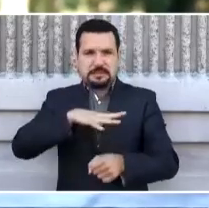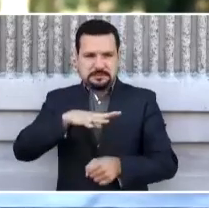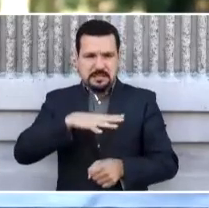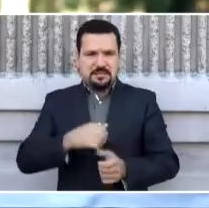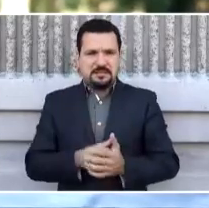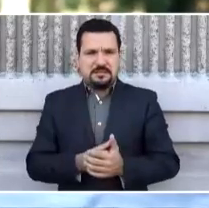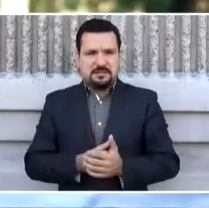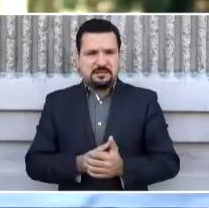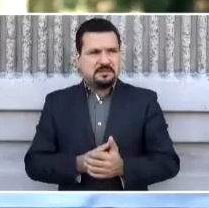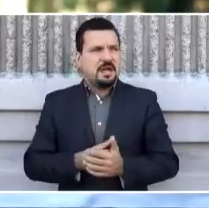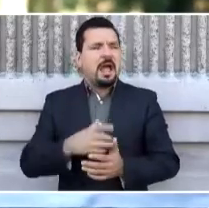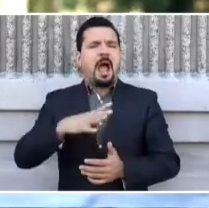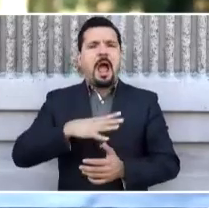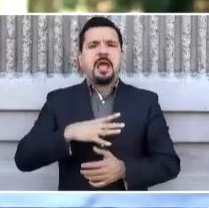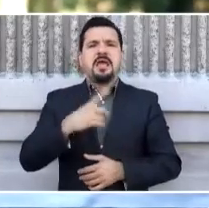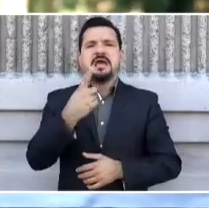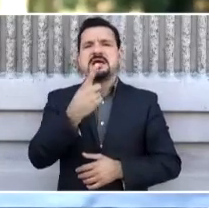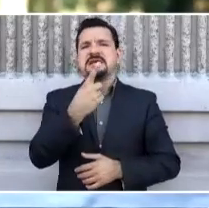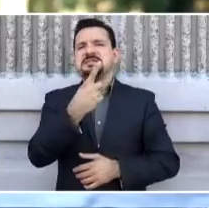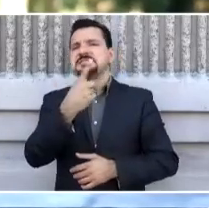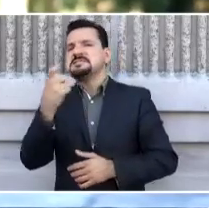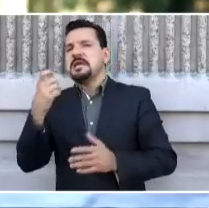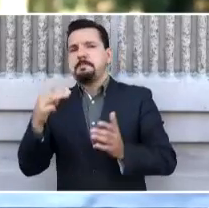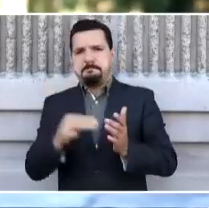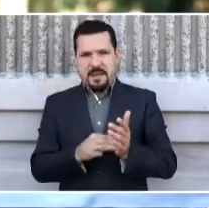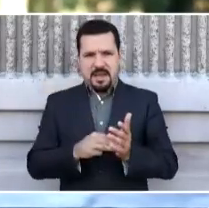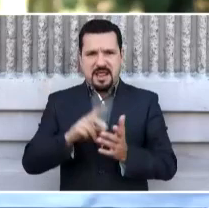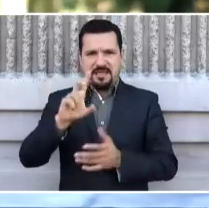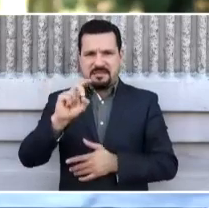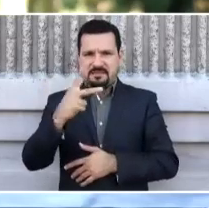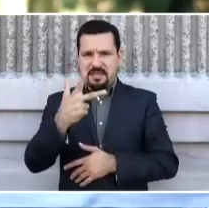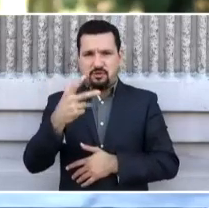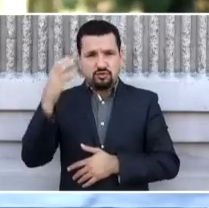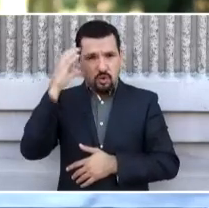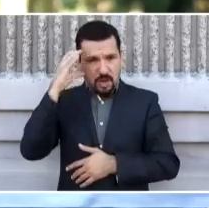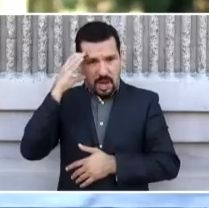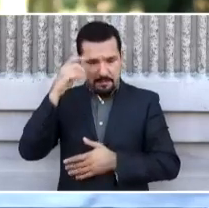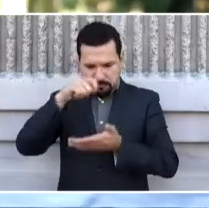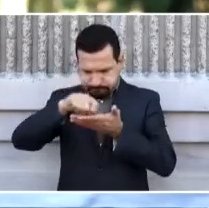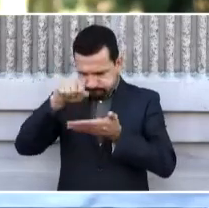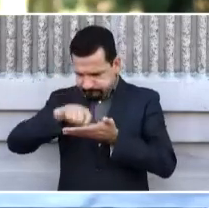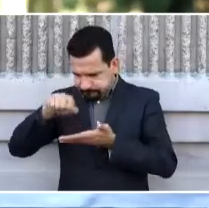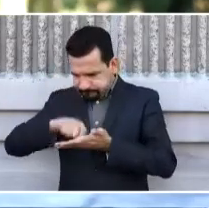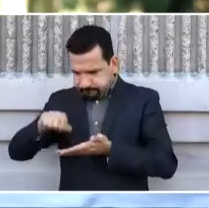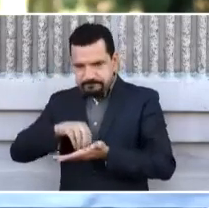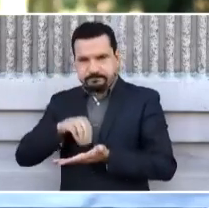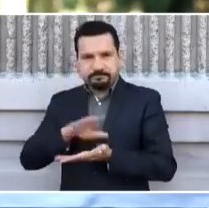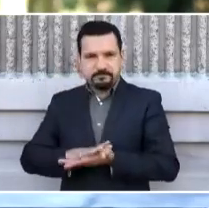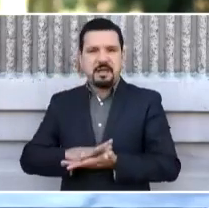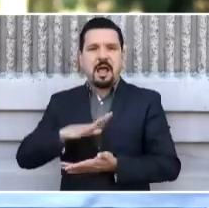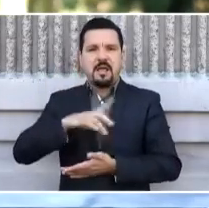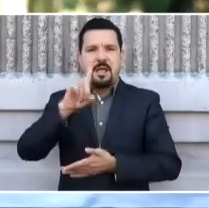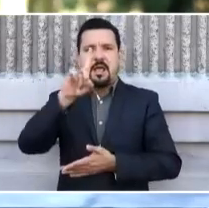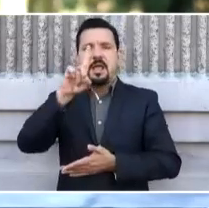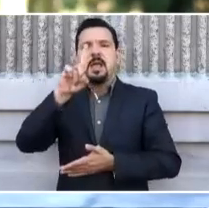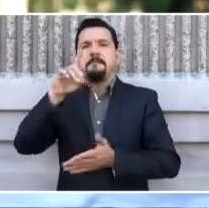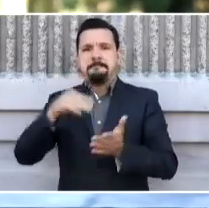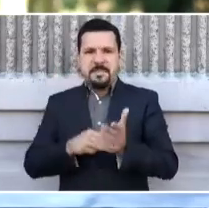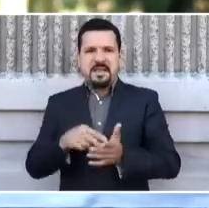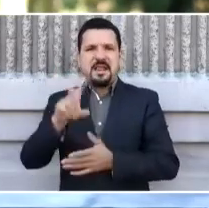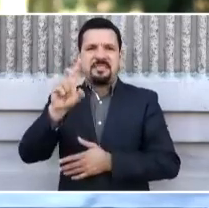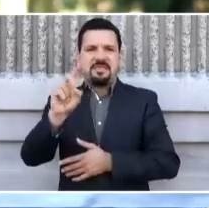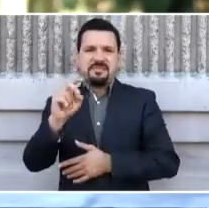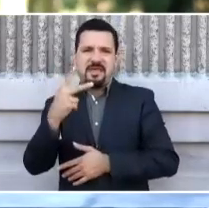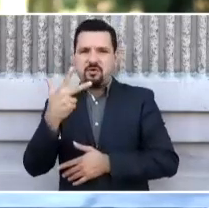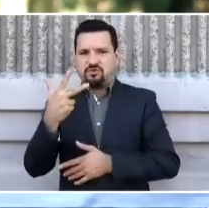tenemos, son 1.038 camas sensibles las que tenemos. Es decir, que tenemos 1.038 camas